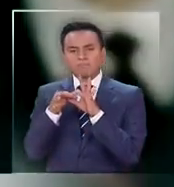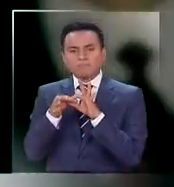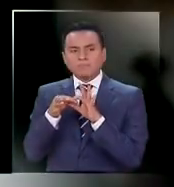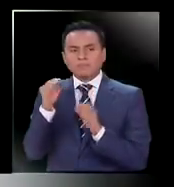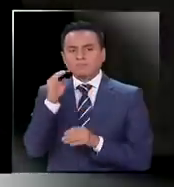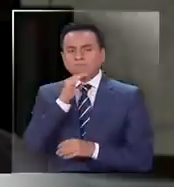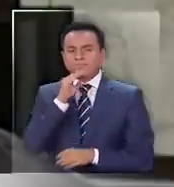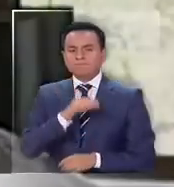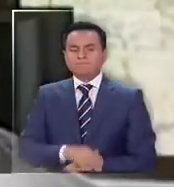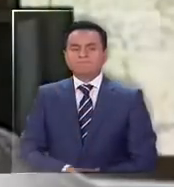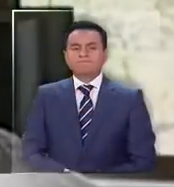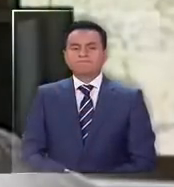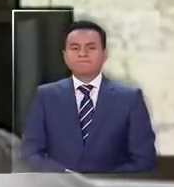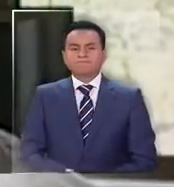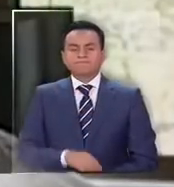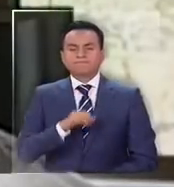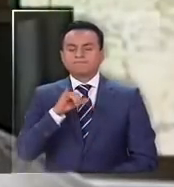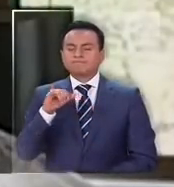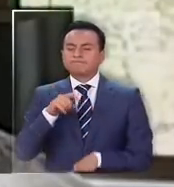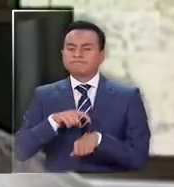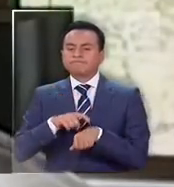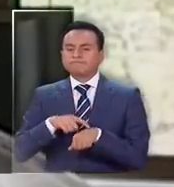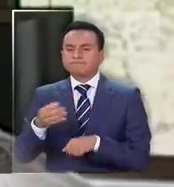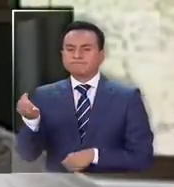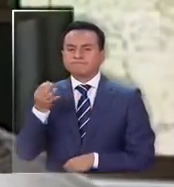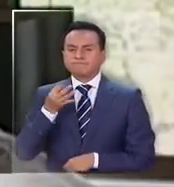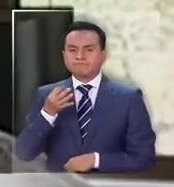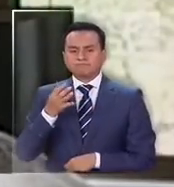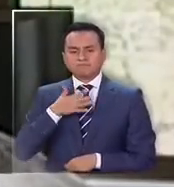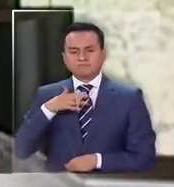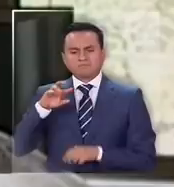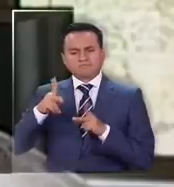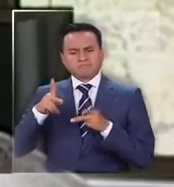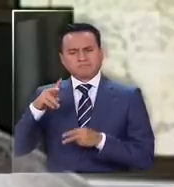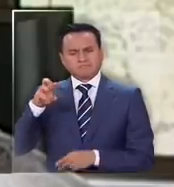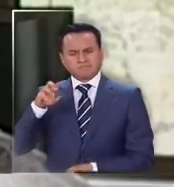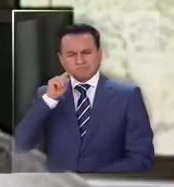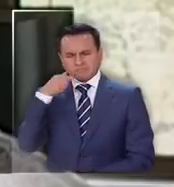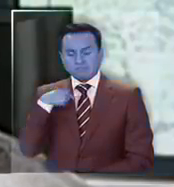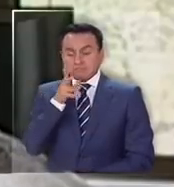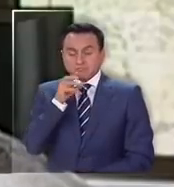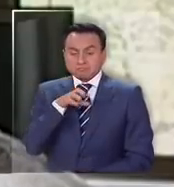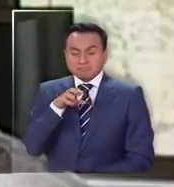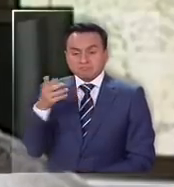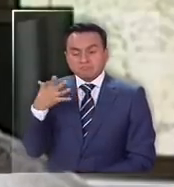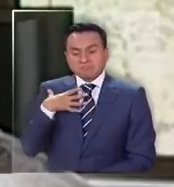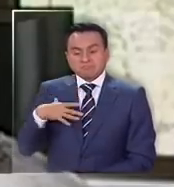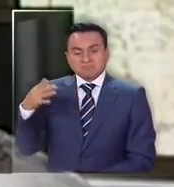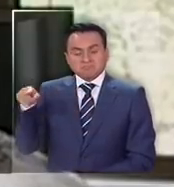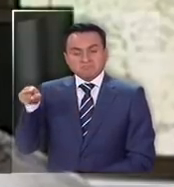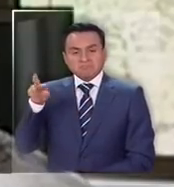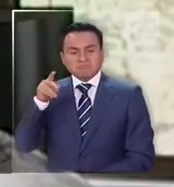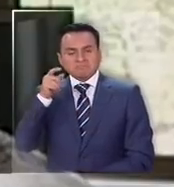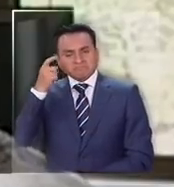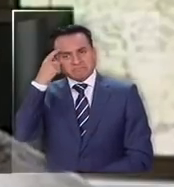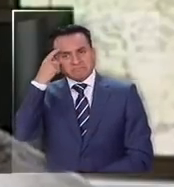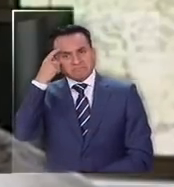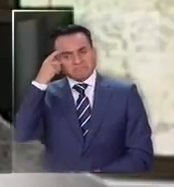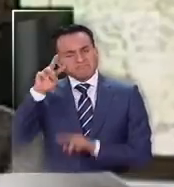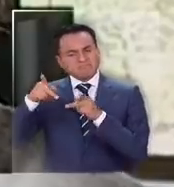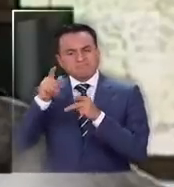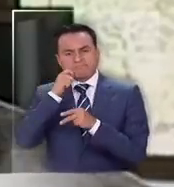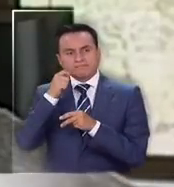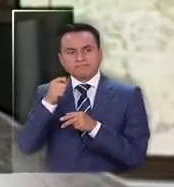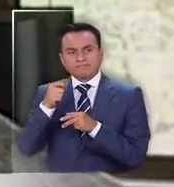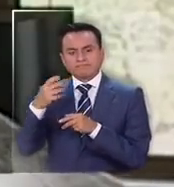rapidez. Al poco andar me dijo que él quería ser mi padre, como yo no tenía papá, que él quería que yo